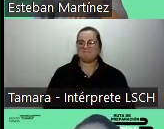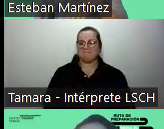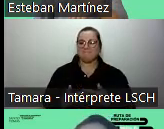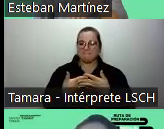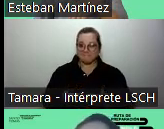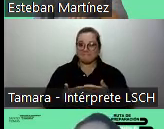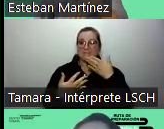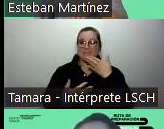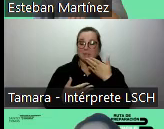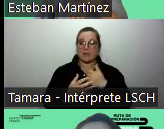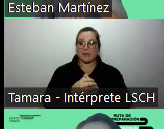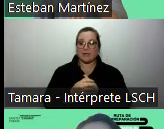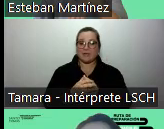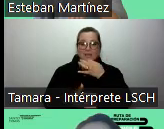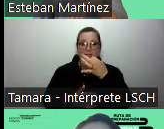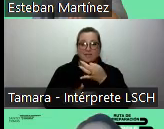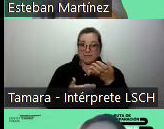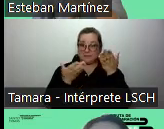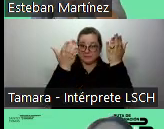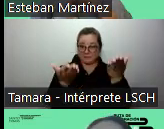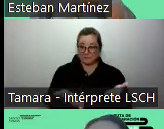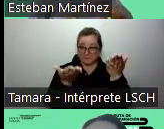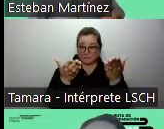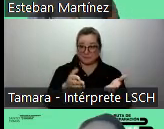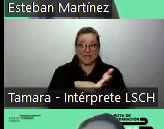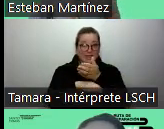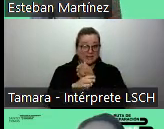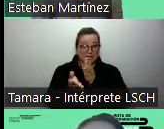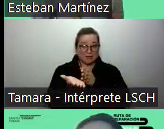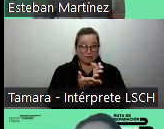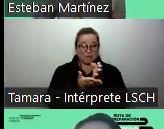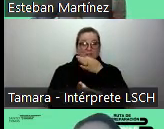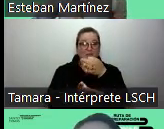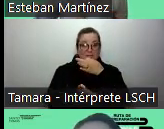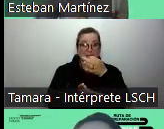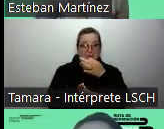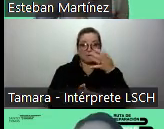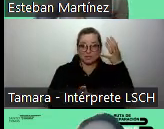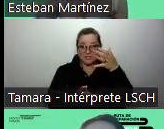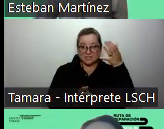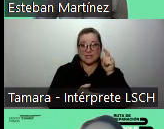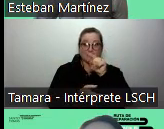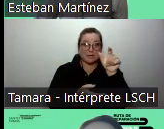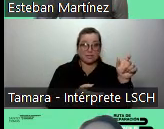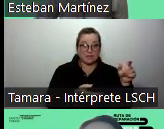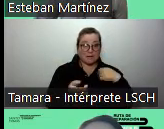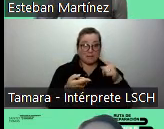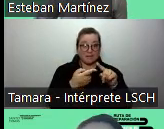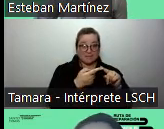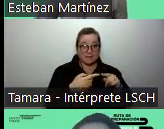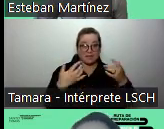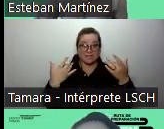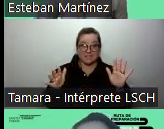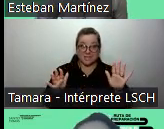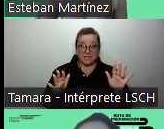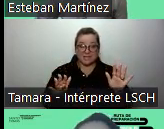también hacer mención a lo que mencionaba al inicio cierto de esta charla Quienes participaron e